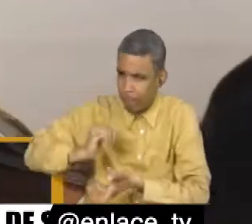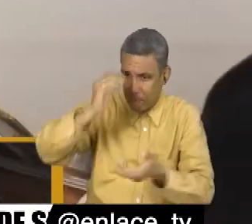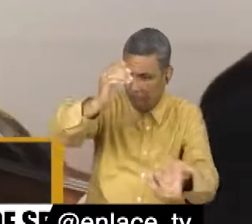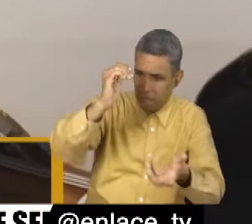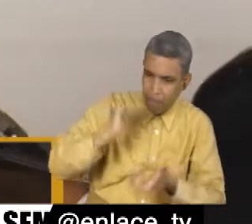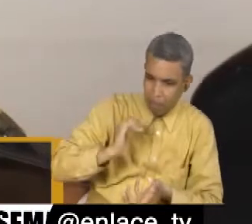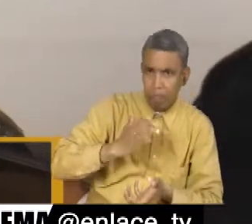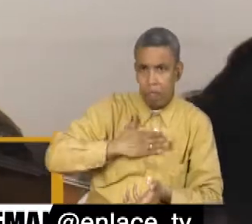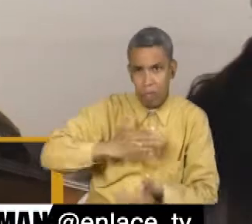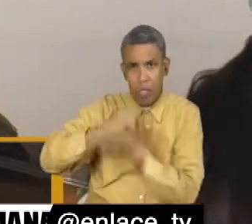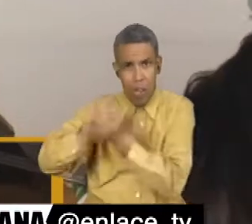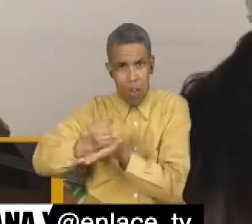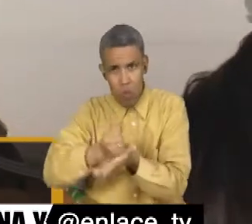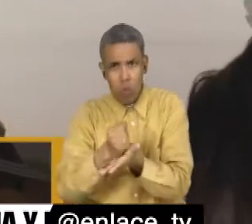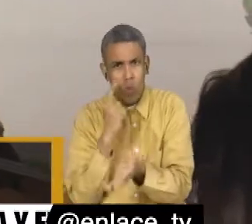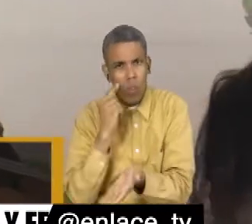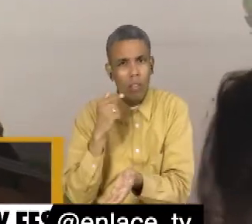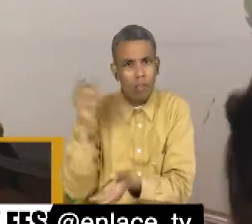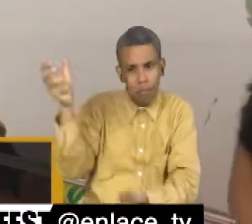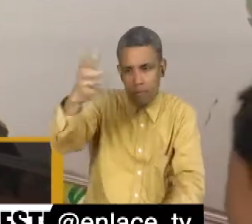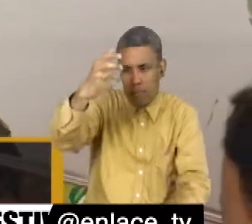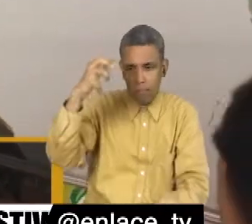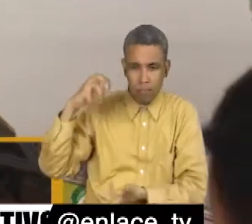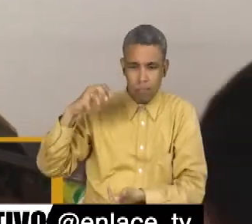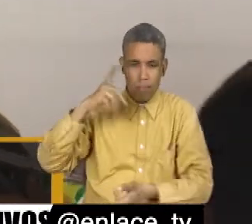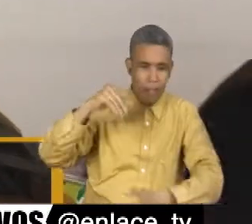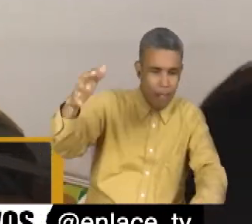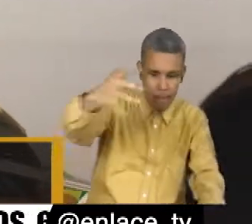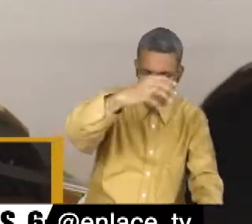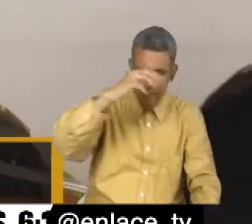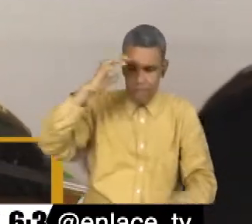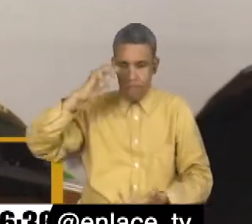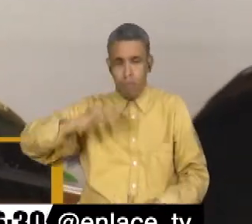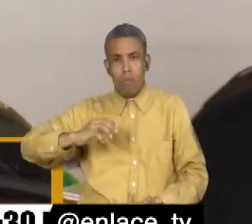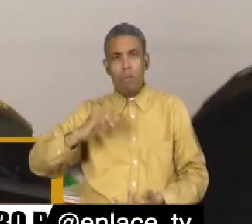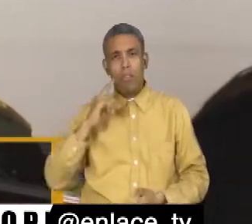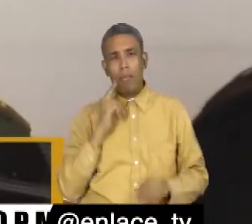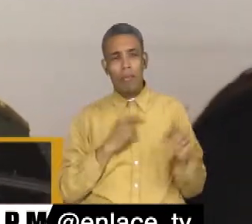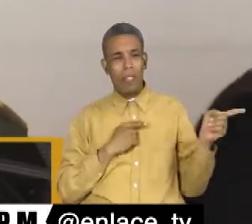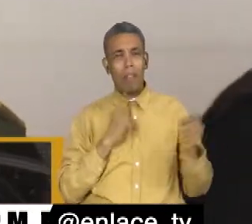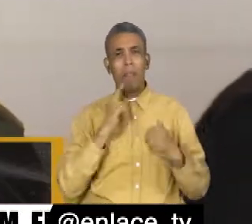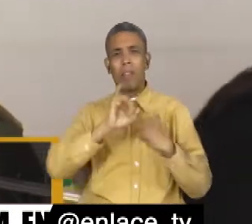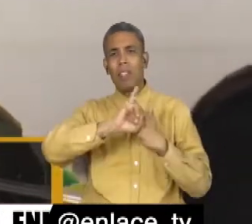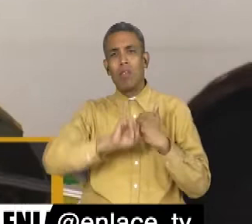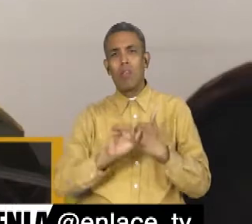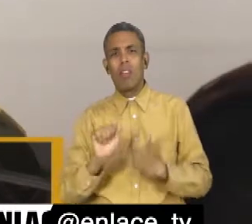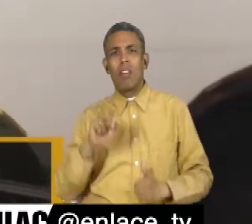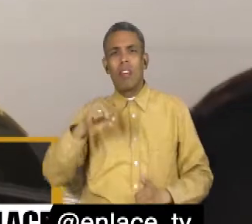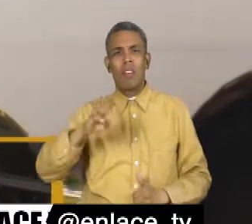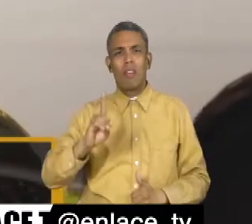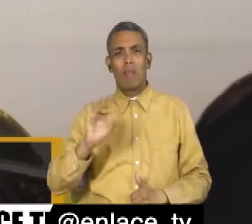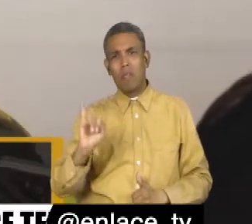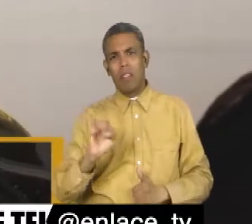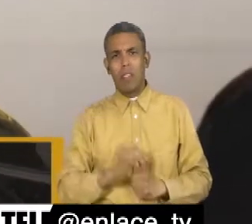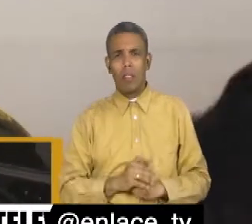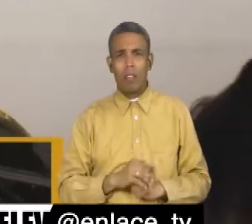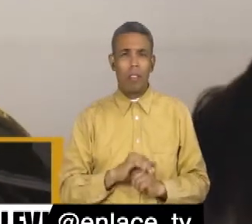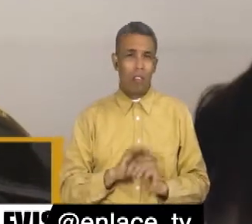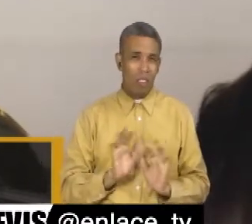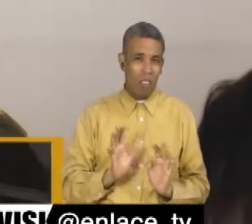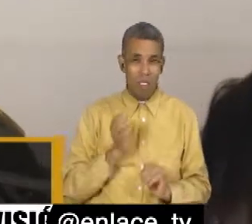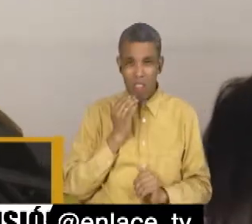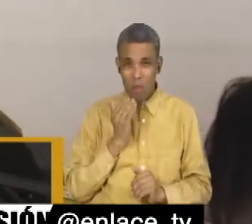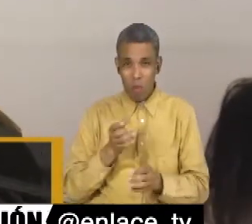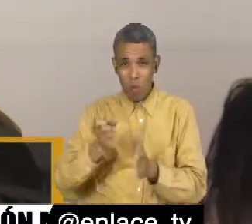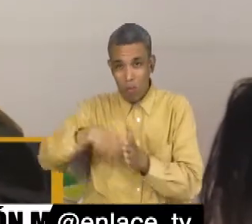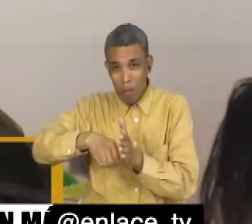colección de estos residuos es que por medio de la Asociación Nacional de Industrias, de la ANDI, sean llevados a disposición final. Este tipo de residuos no deben llegar a nuestro